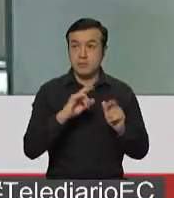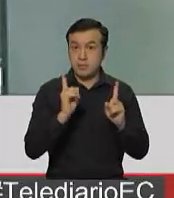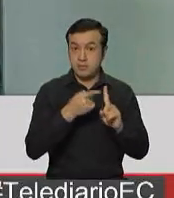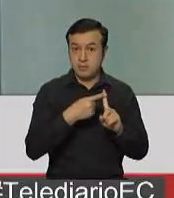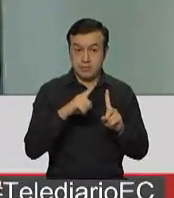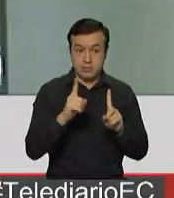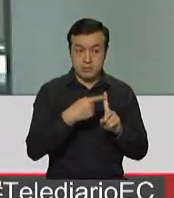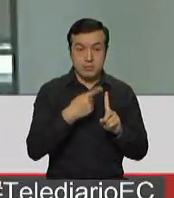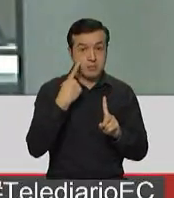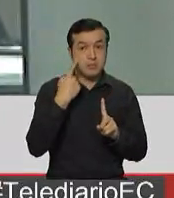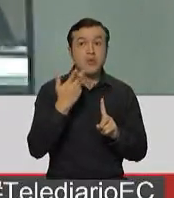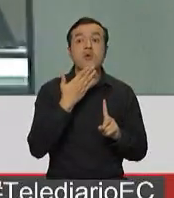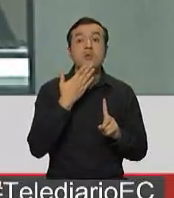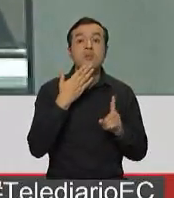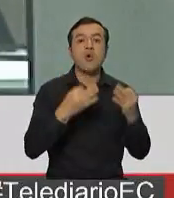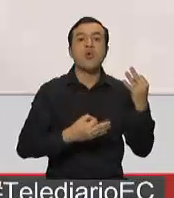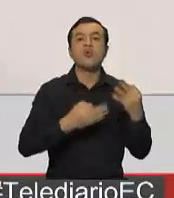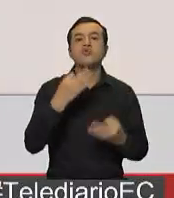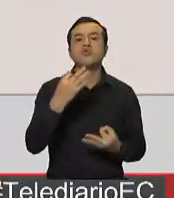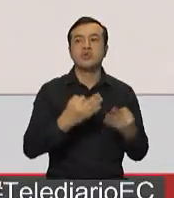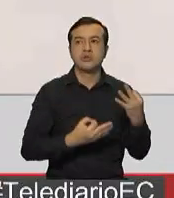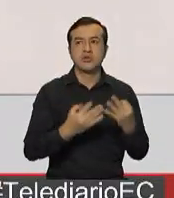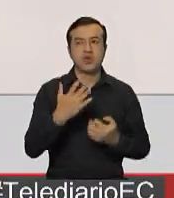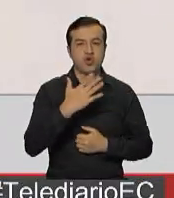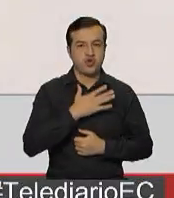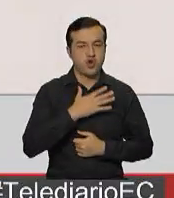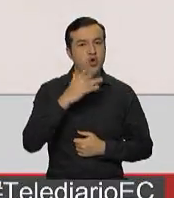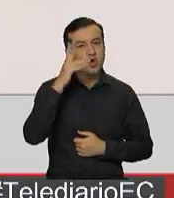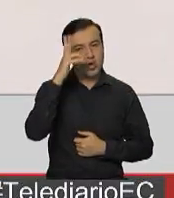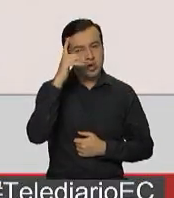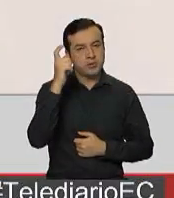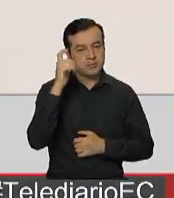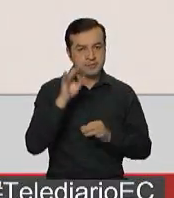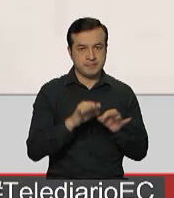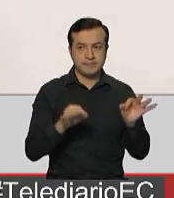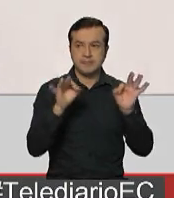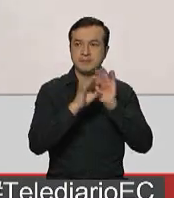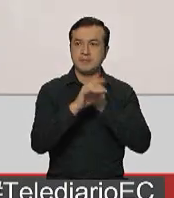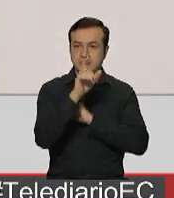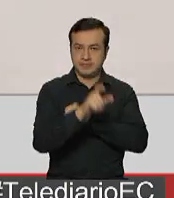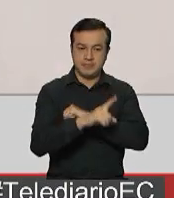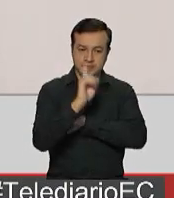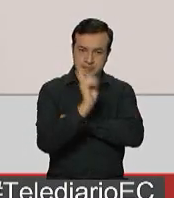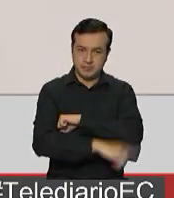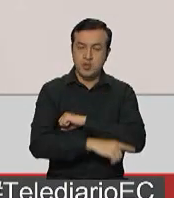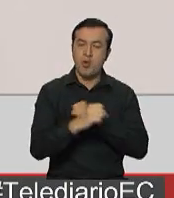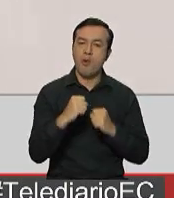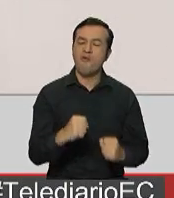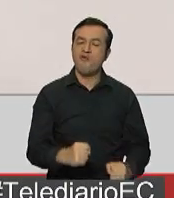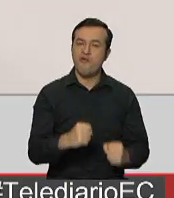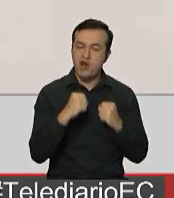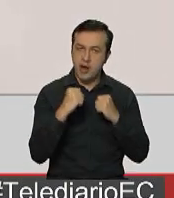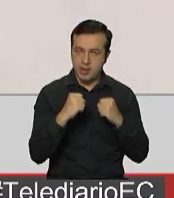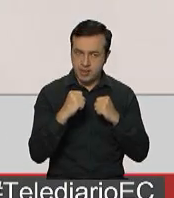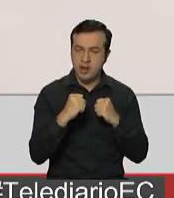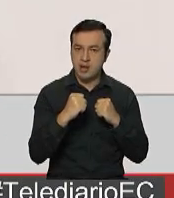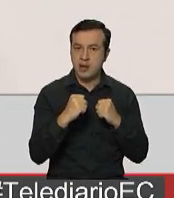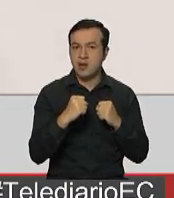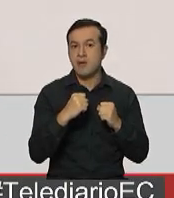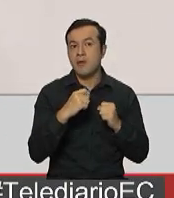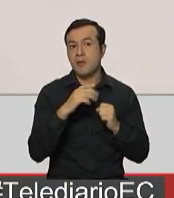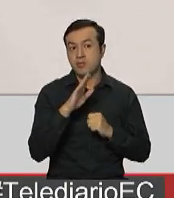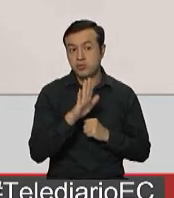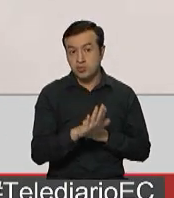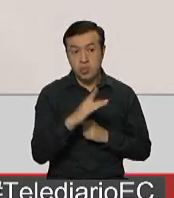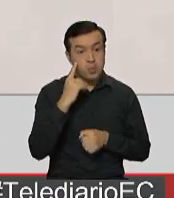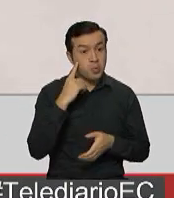principio, desde el ámbito judicial. Yo creo que debería de ser sancionado con todo el peso de la ley en caso de que